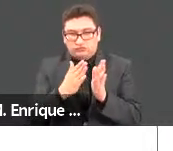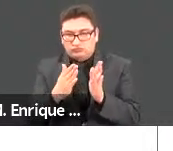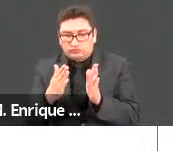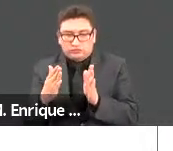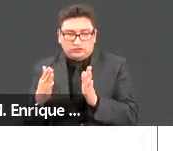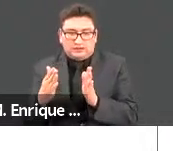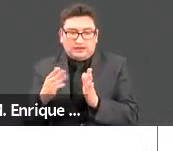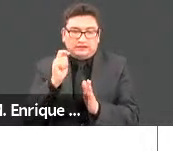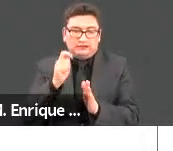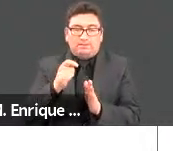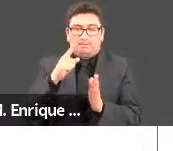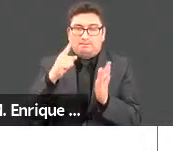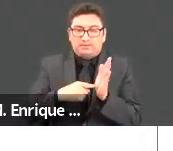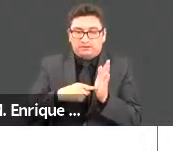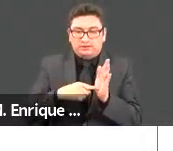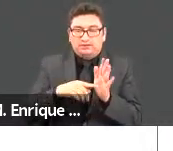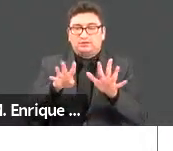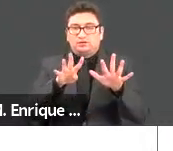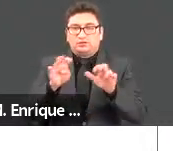a